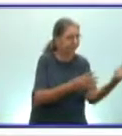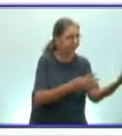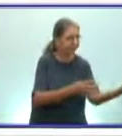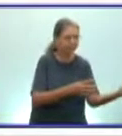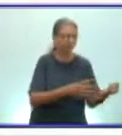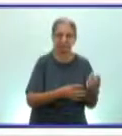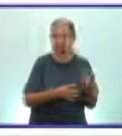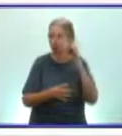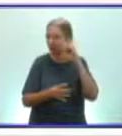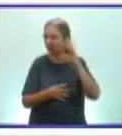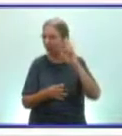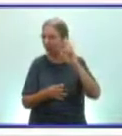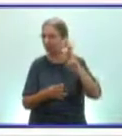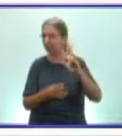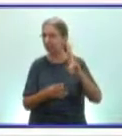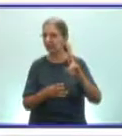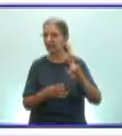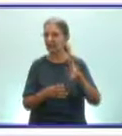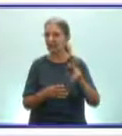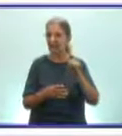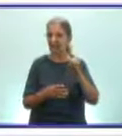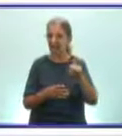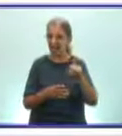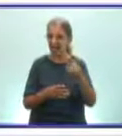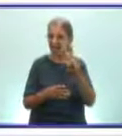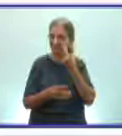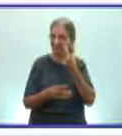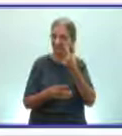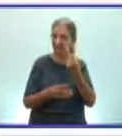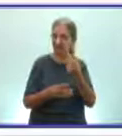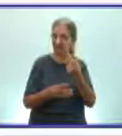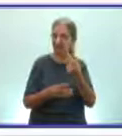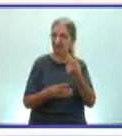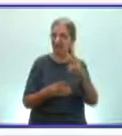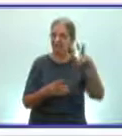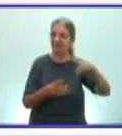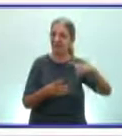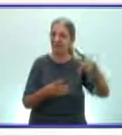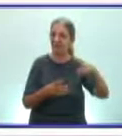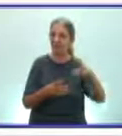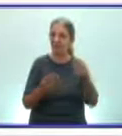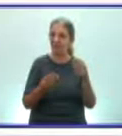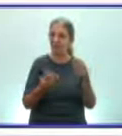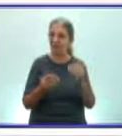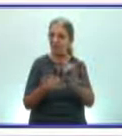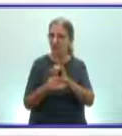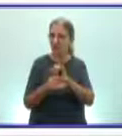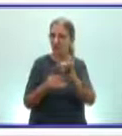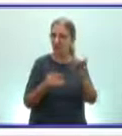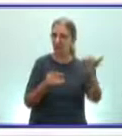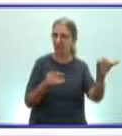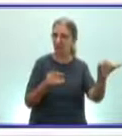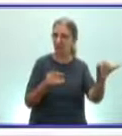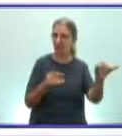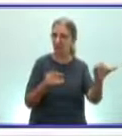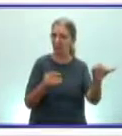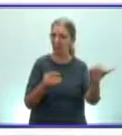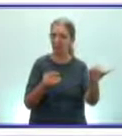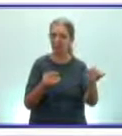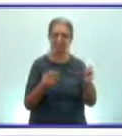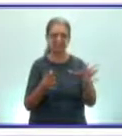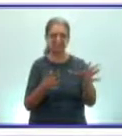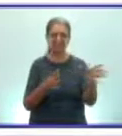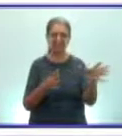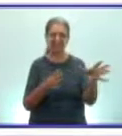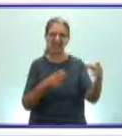datos. Si existen valores muy alejados de la mayoría, se distorsiona mucho.